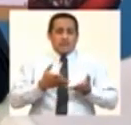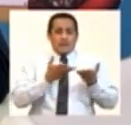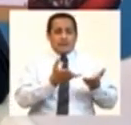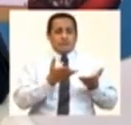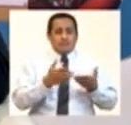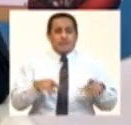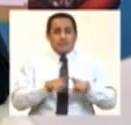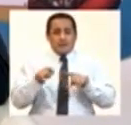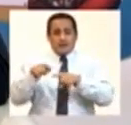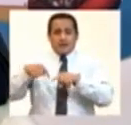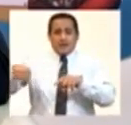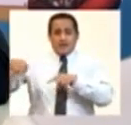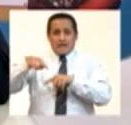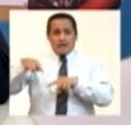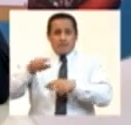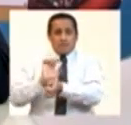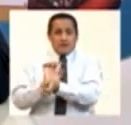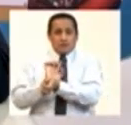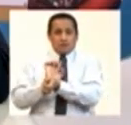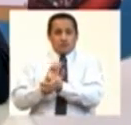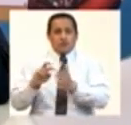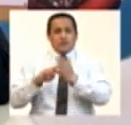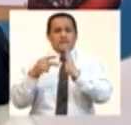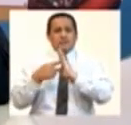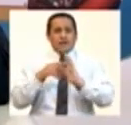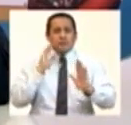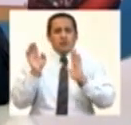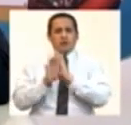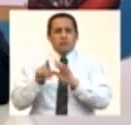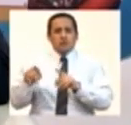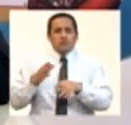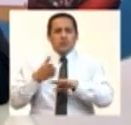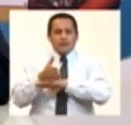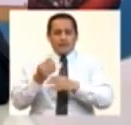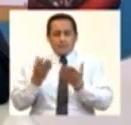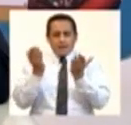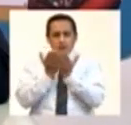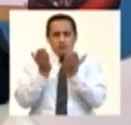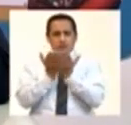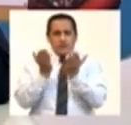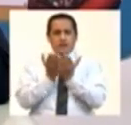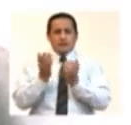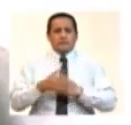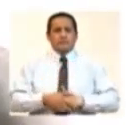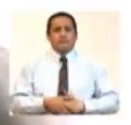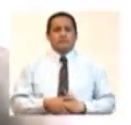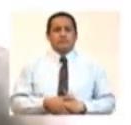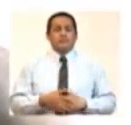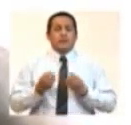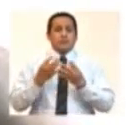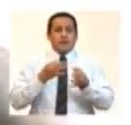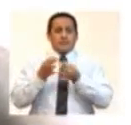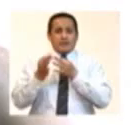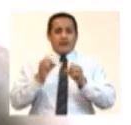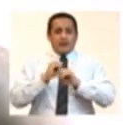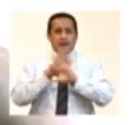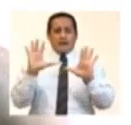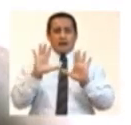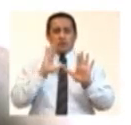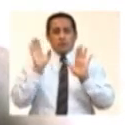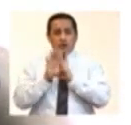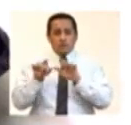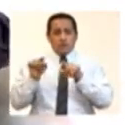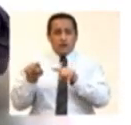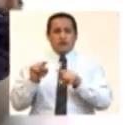estaba brindando a estos reos en lo que refiere su acceso a la educación. Entonces se queda subrayado